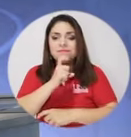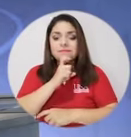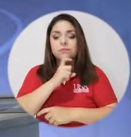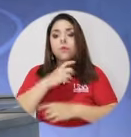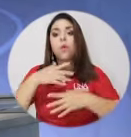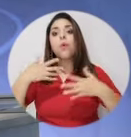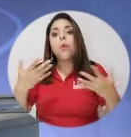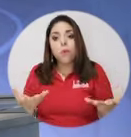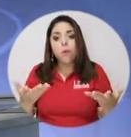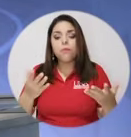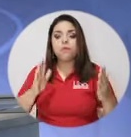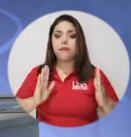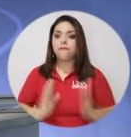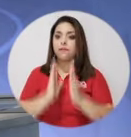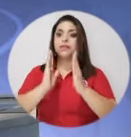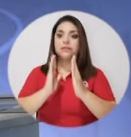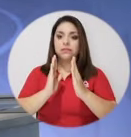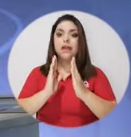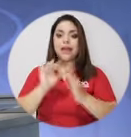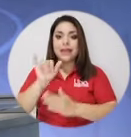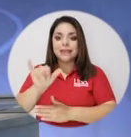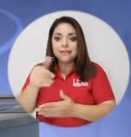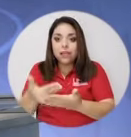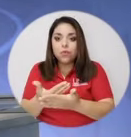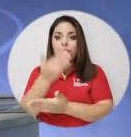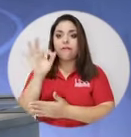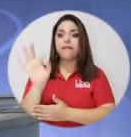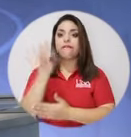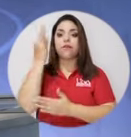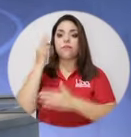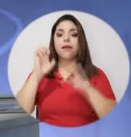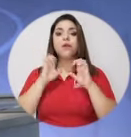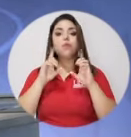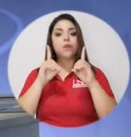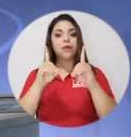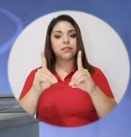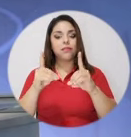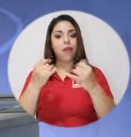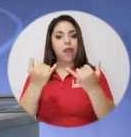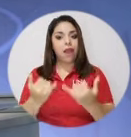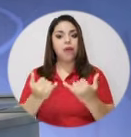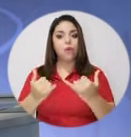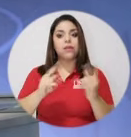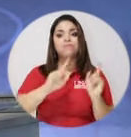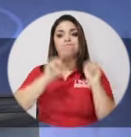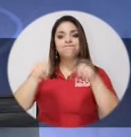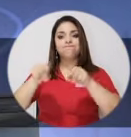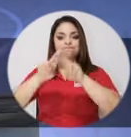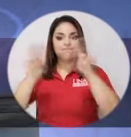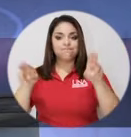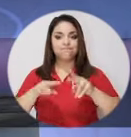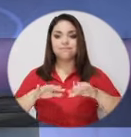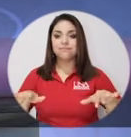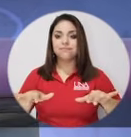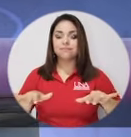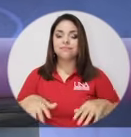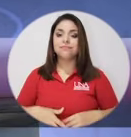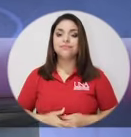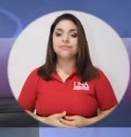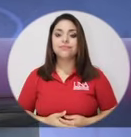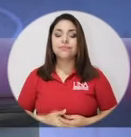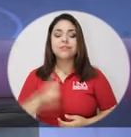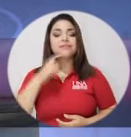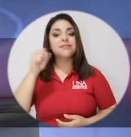para enfrentar esta nueva modalidad educativa de lo que llamamos ahora presencialidad remota. Sí, y